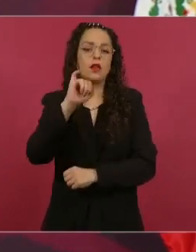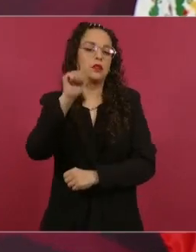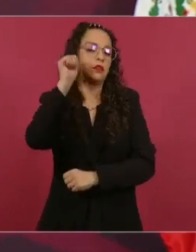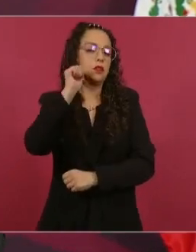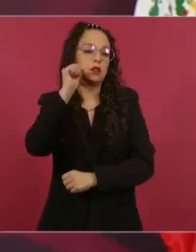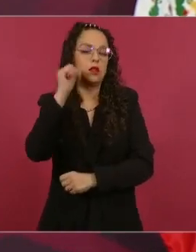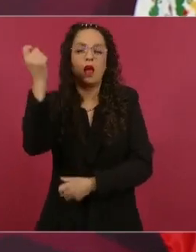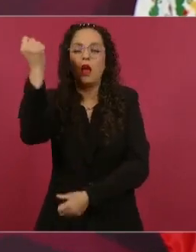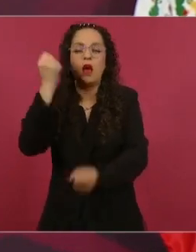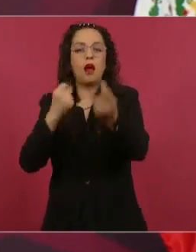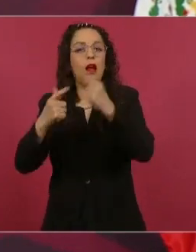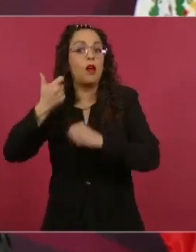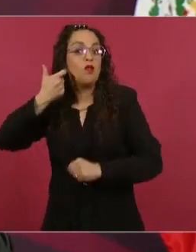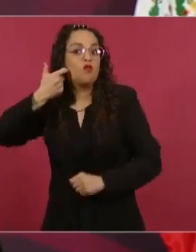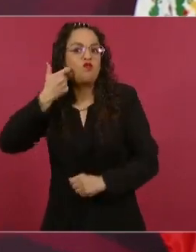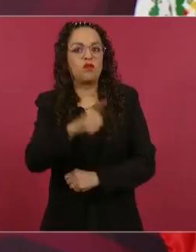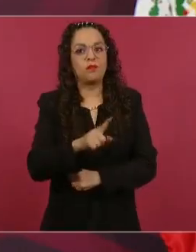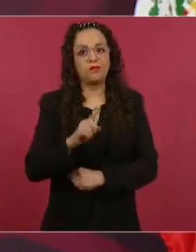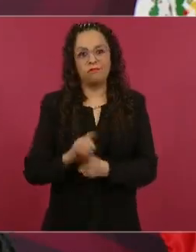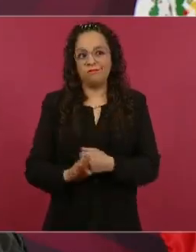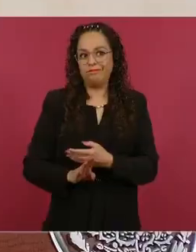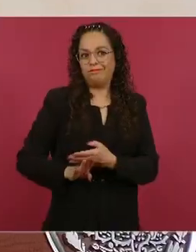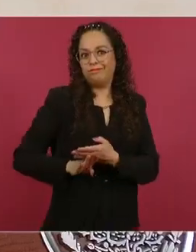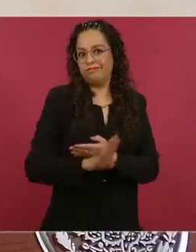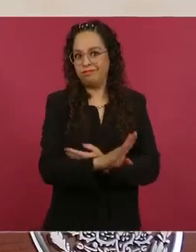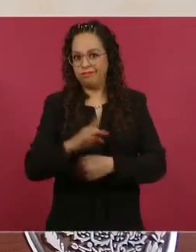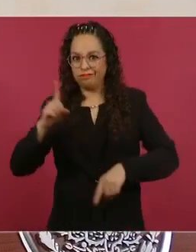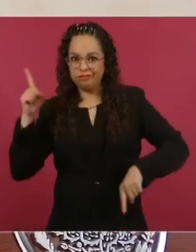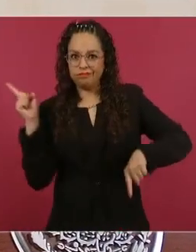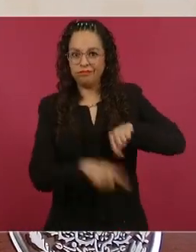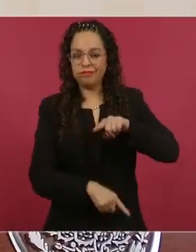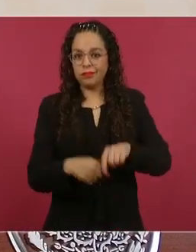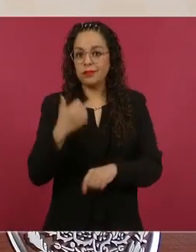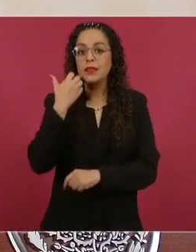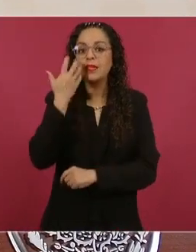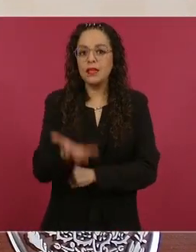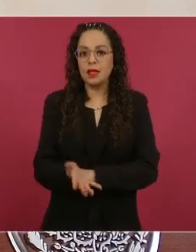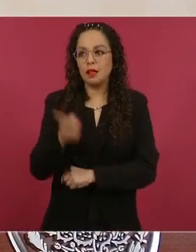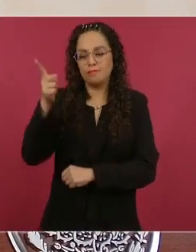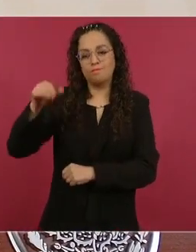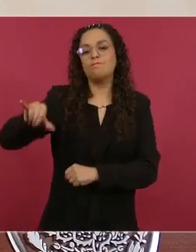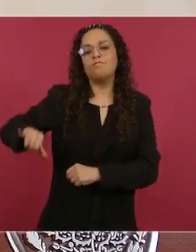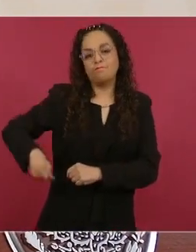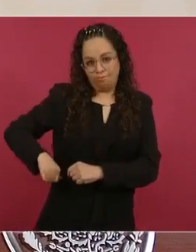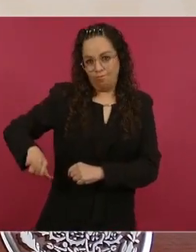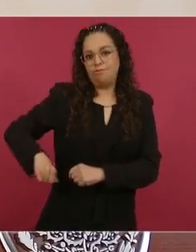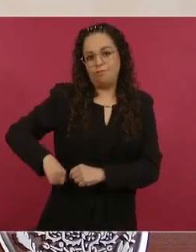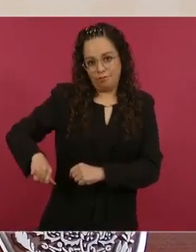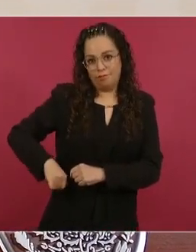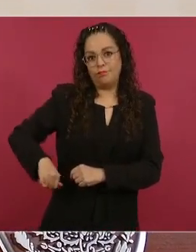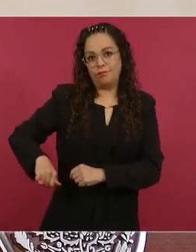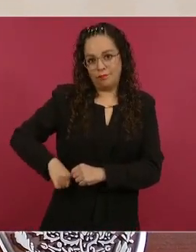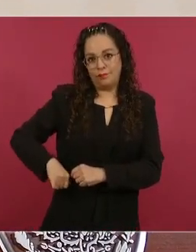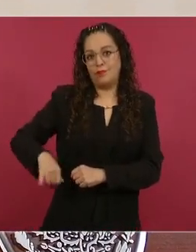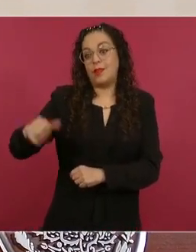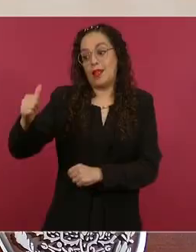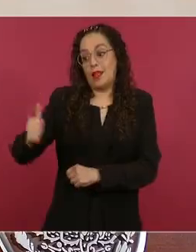Siempre hay quienes buscan la ruptura, porque sacan